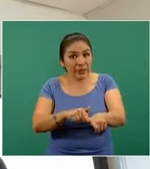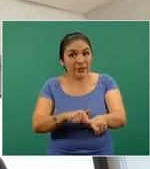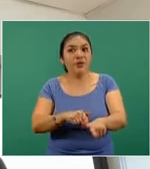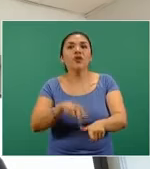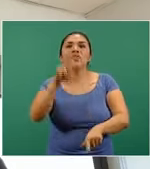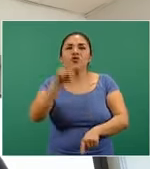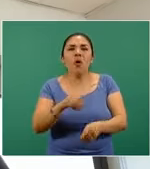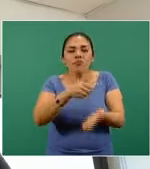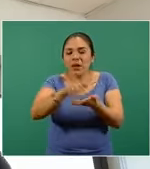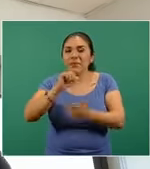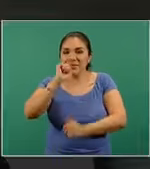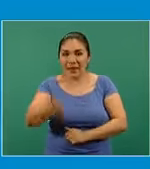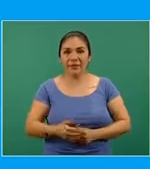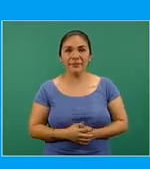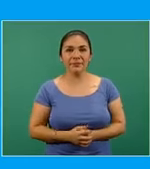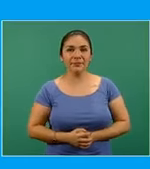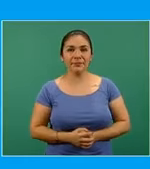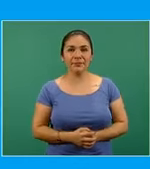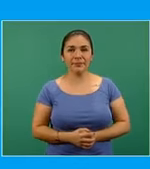estigma.